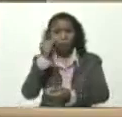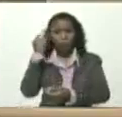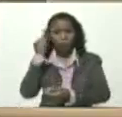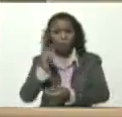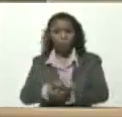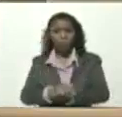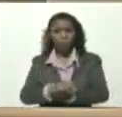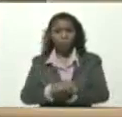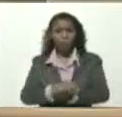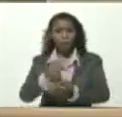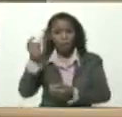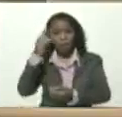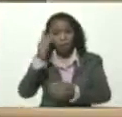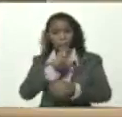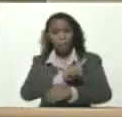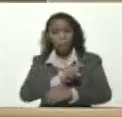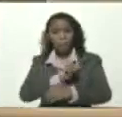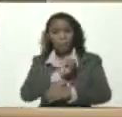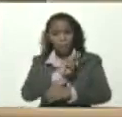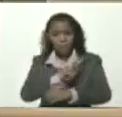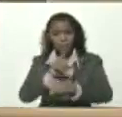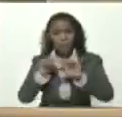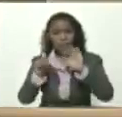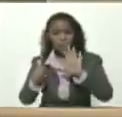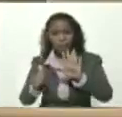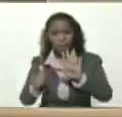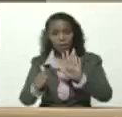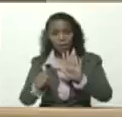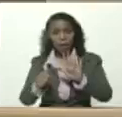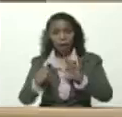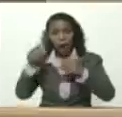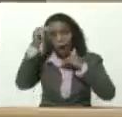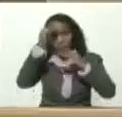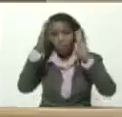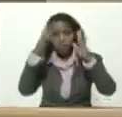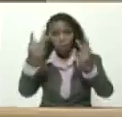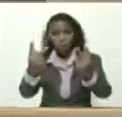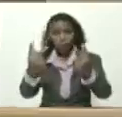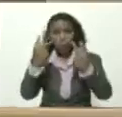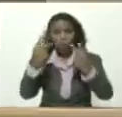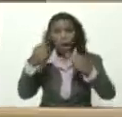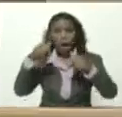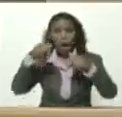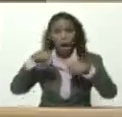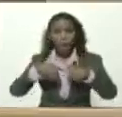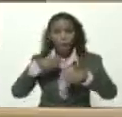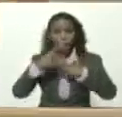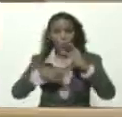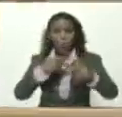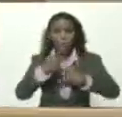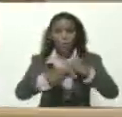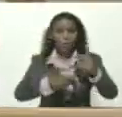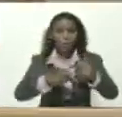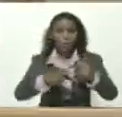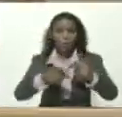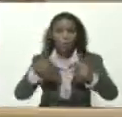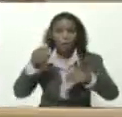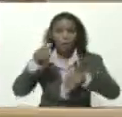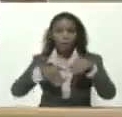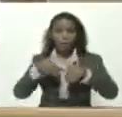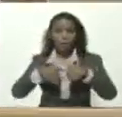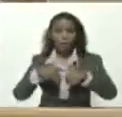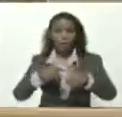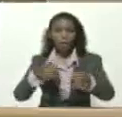el día 26, ¿verdad?, a estar atentos a este proceso electoral que corresponde,